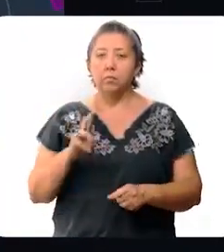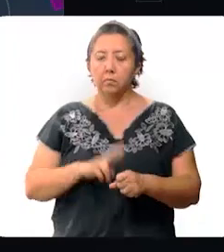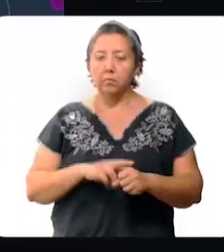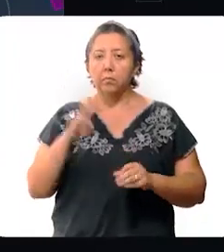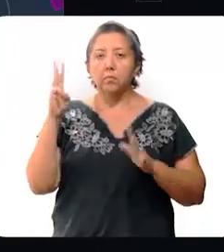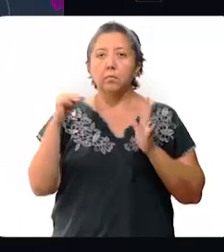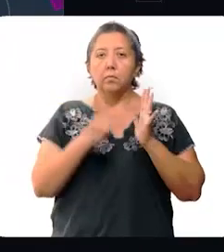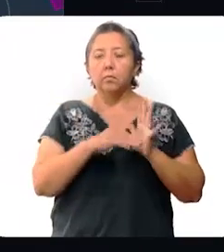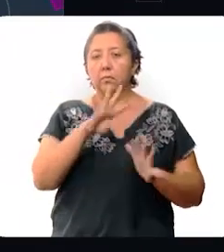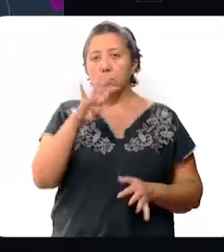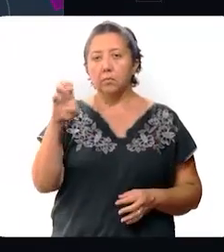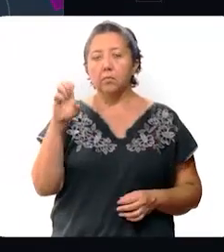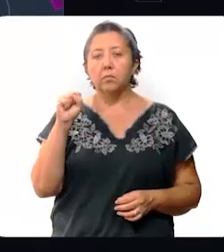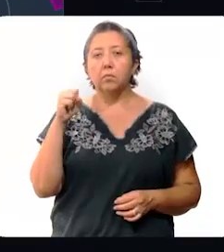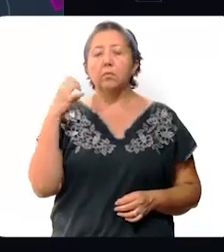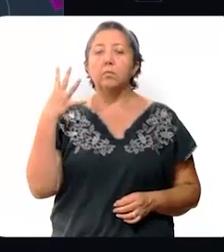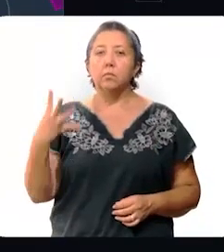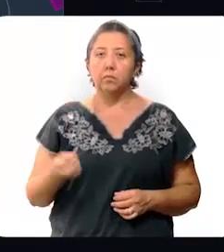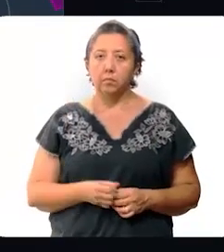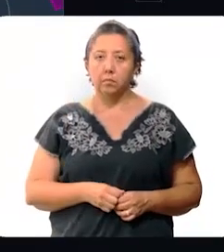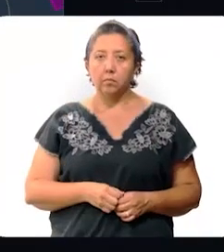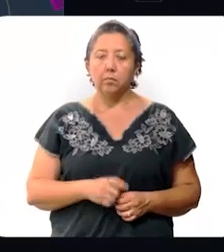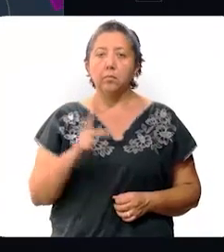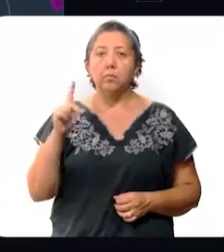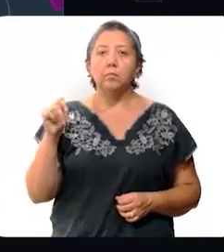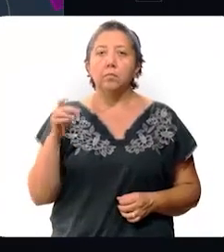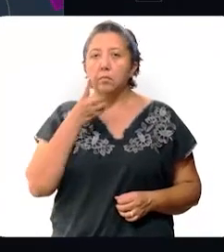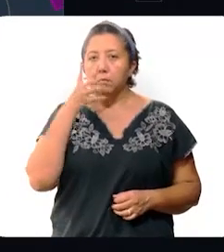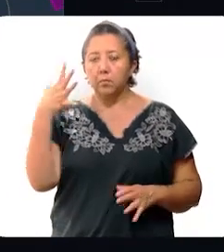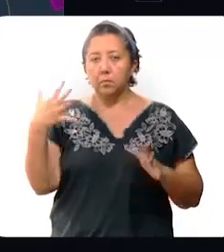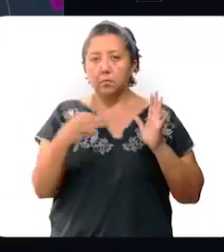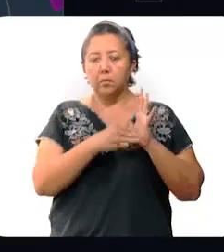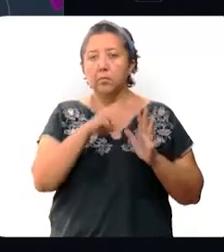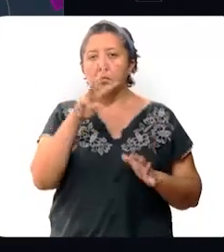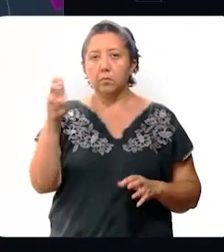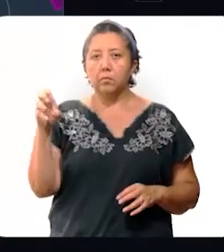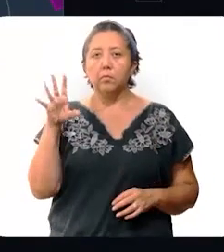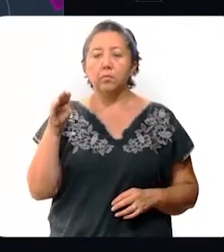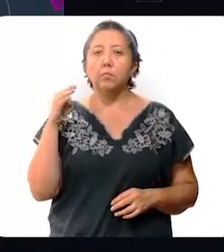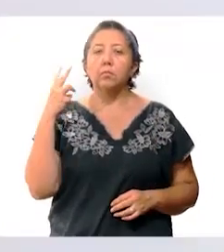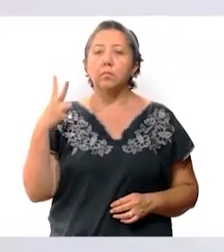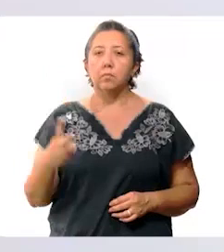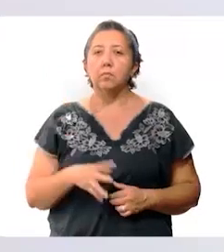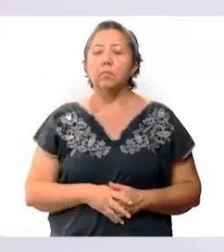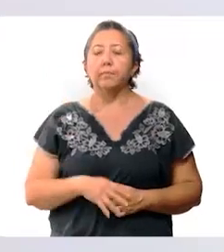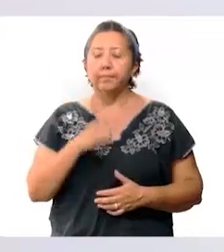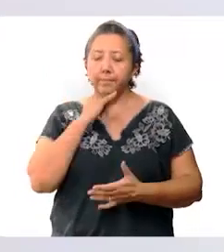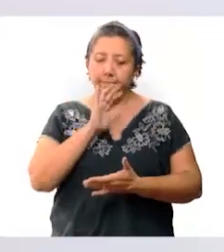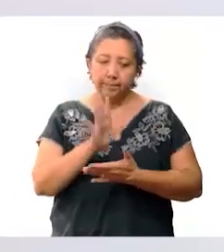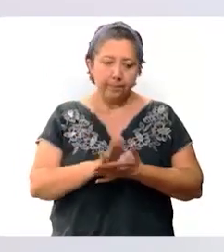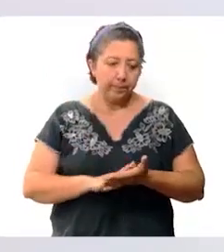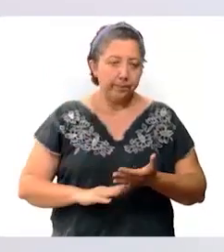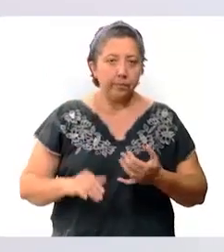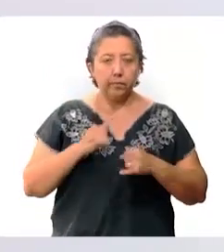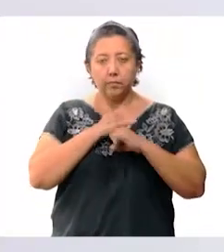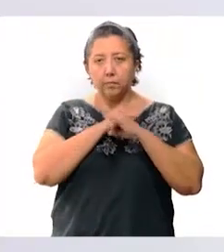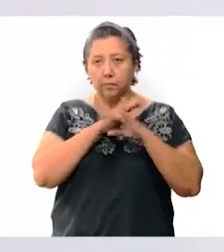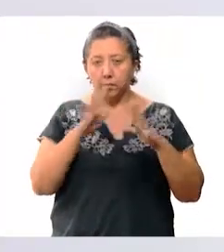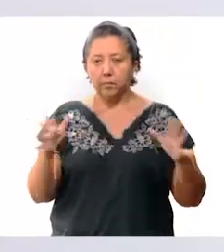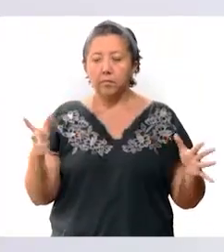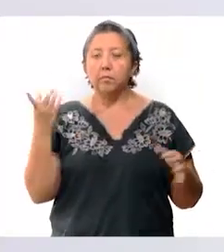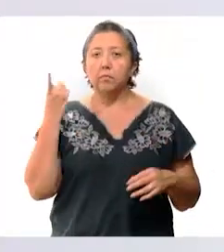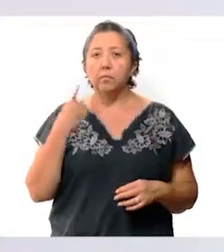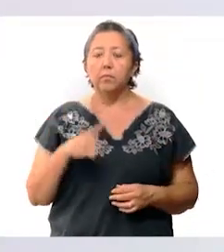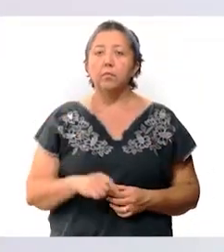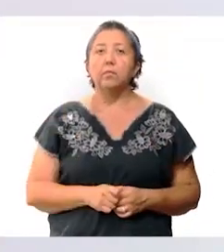sur 3,464, en la zona poniente 5,392. Lamentablemente, en este parte